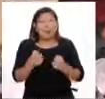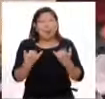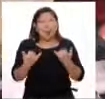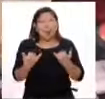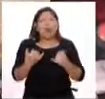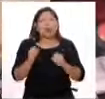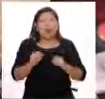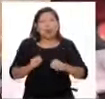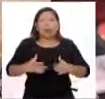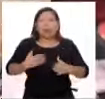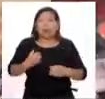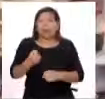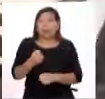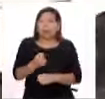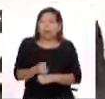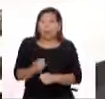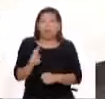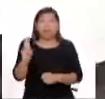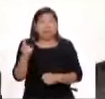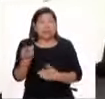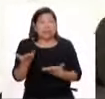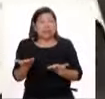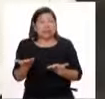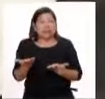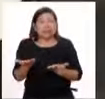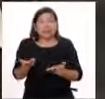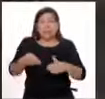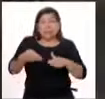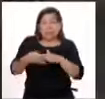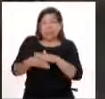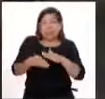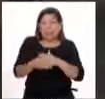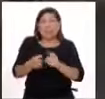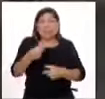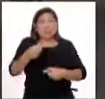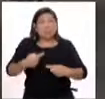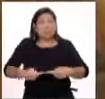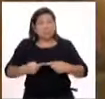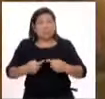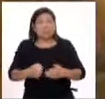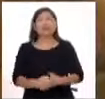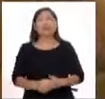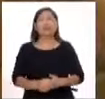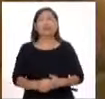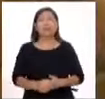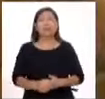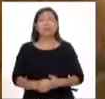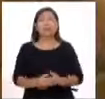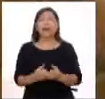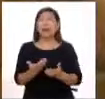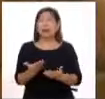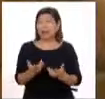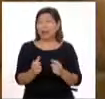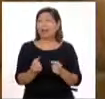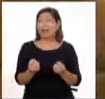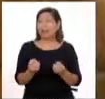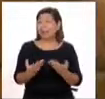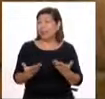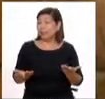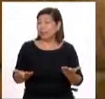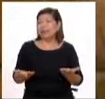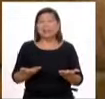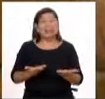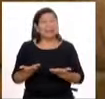ahora para poder combatir el crimen organizado que se ha infiltrado en la migración irregular hay también este elemento